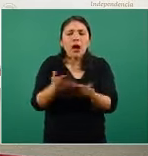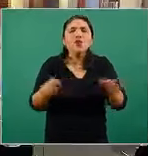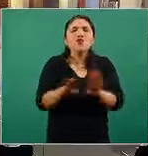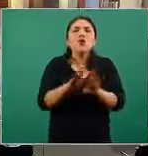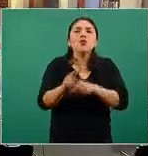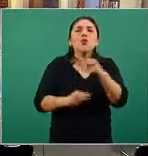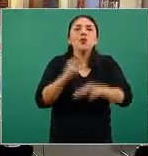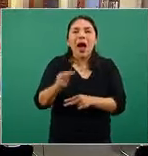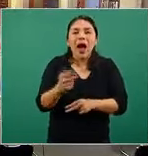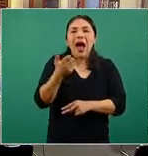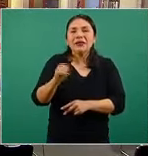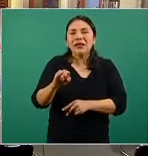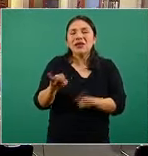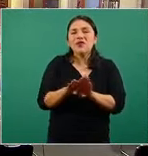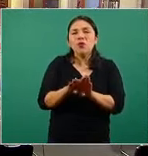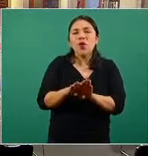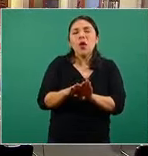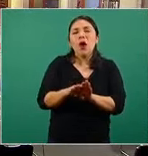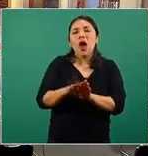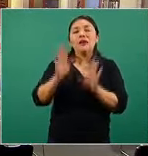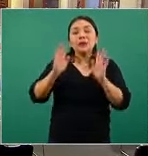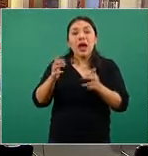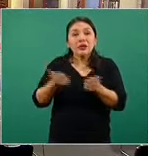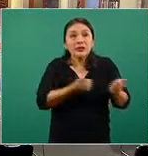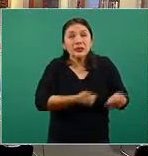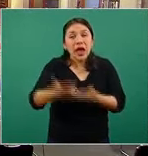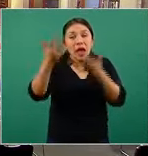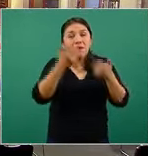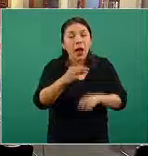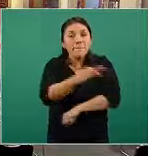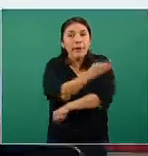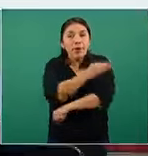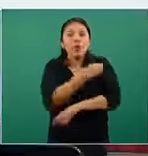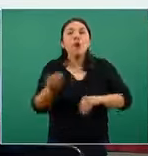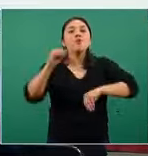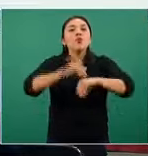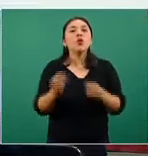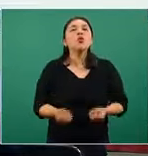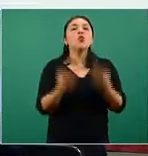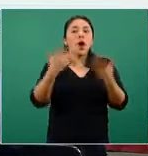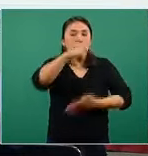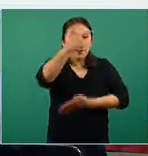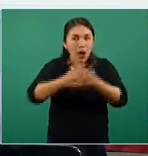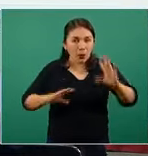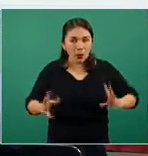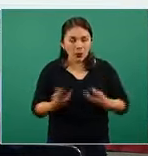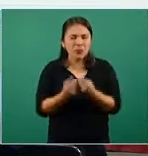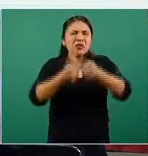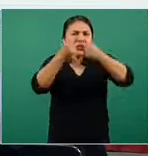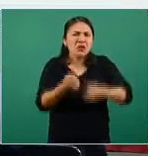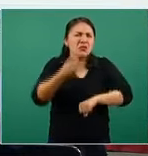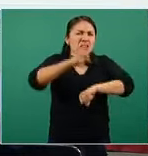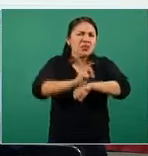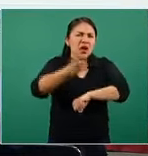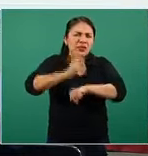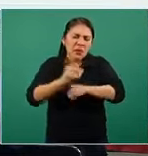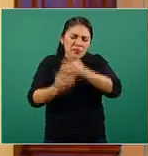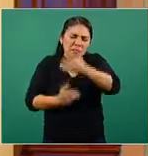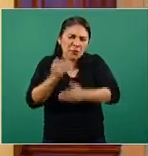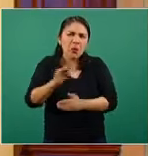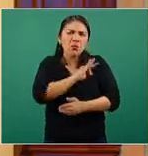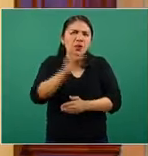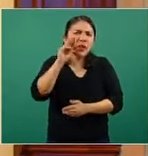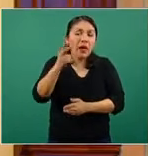una proporción de las vacunas que hasta el momento ya se han aplicado, y de seguro día con día estaremos viendo cómo estas